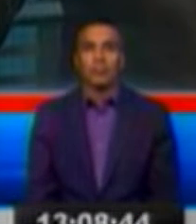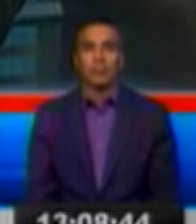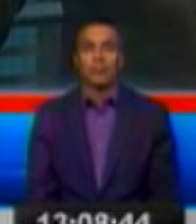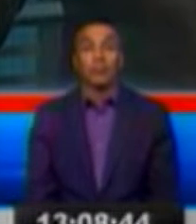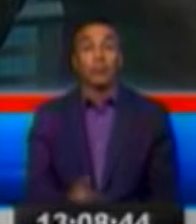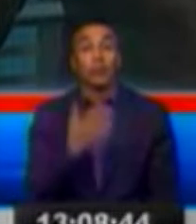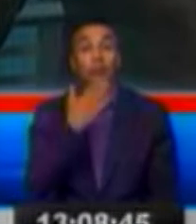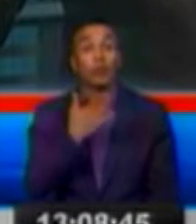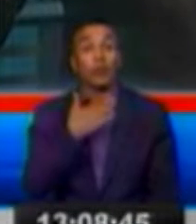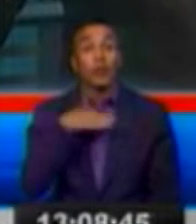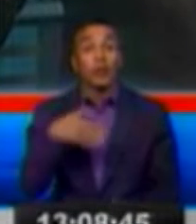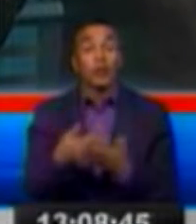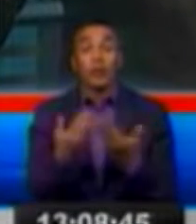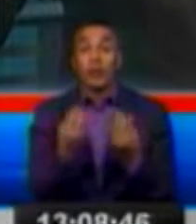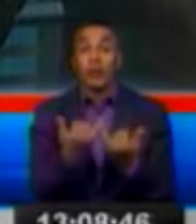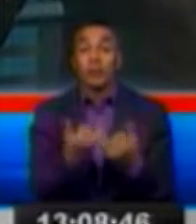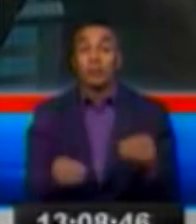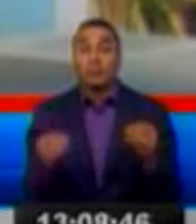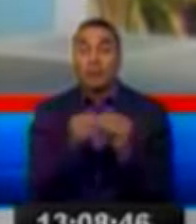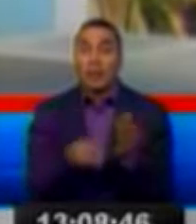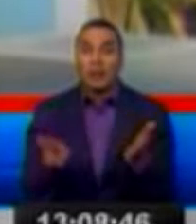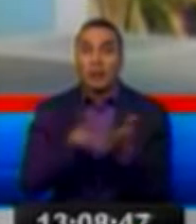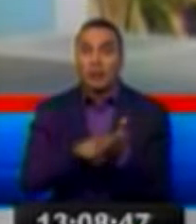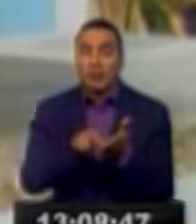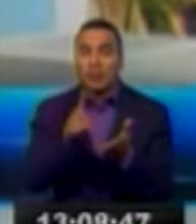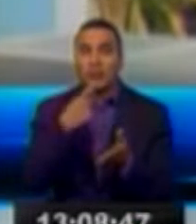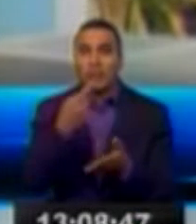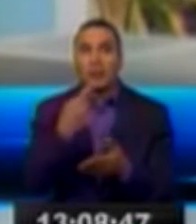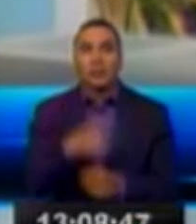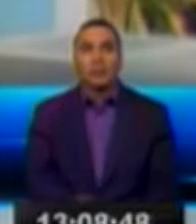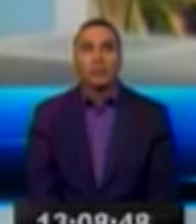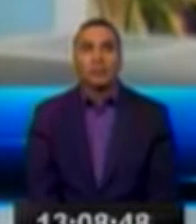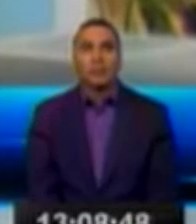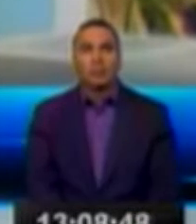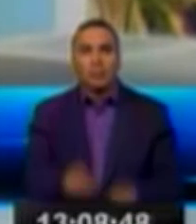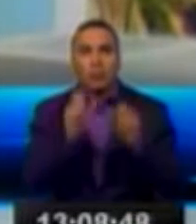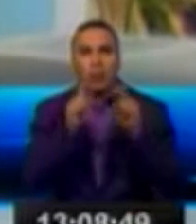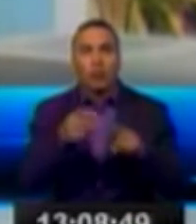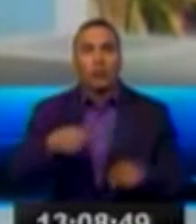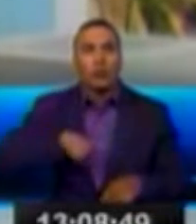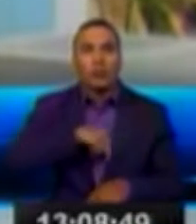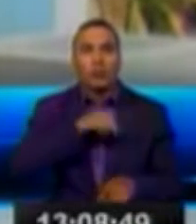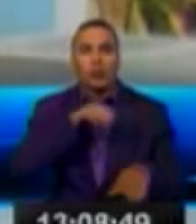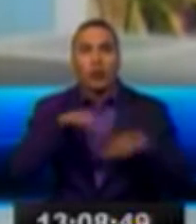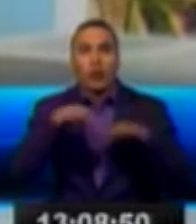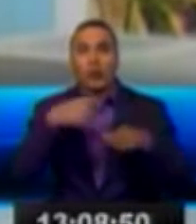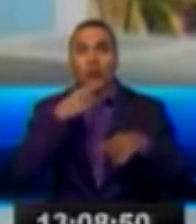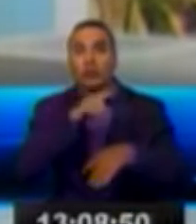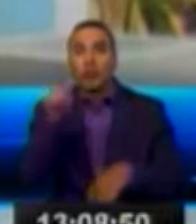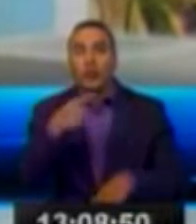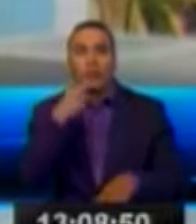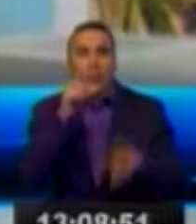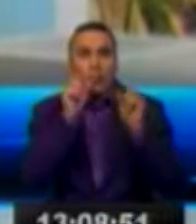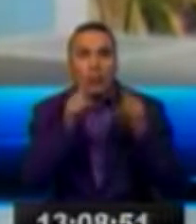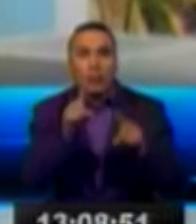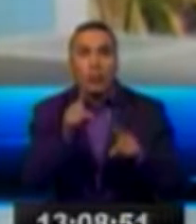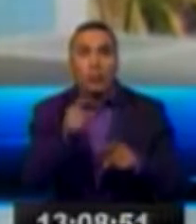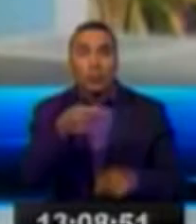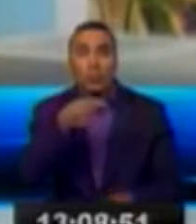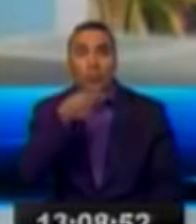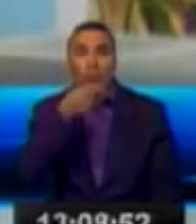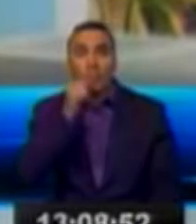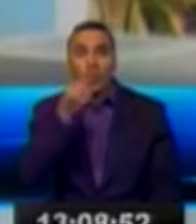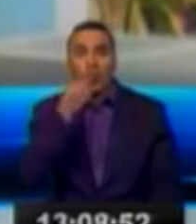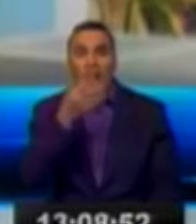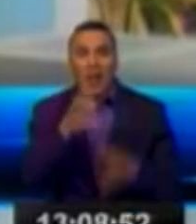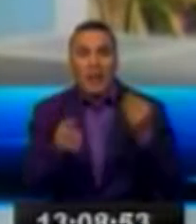¿Cómo estás? Retomamos, y en cuanto a la pregunta que refieres, es la misma interrogante que le hicimos al coordinador zonal, si fue o no la colación escolar